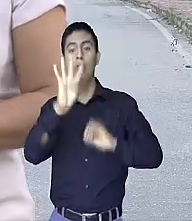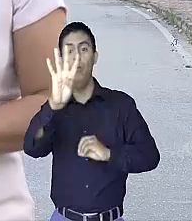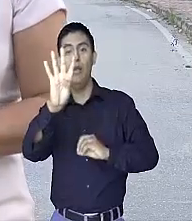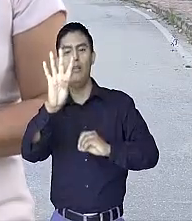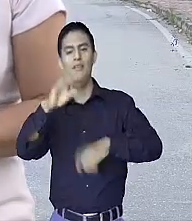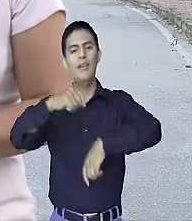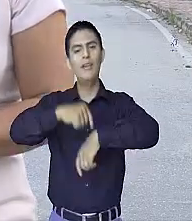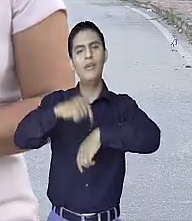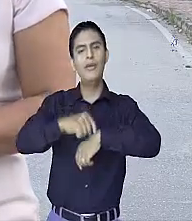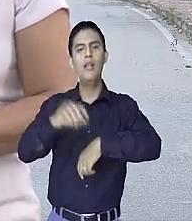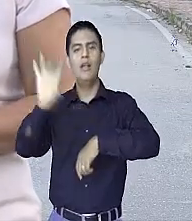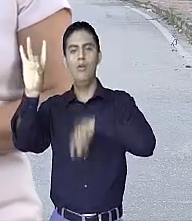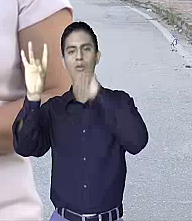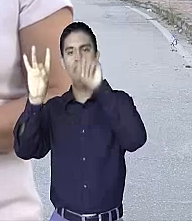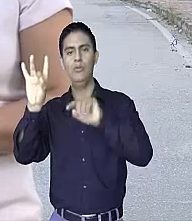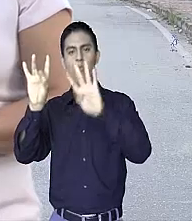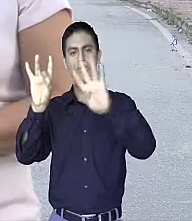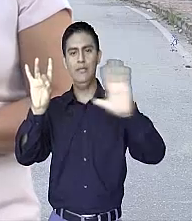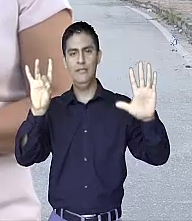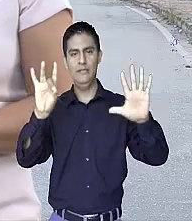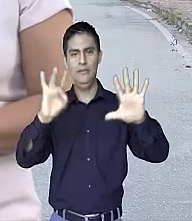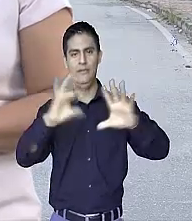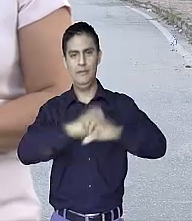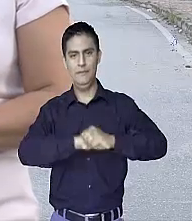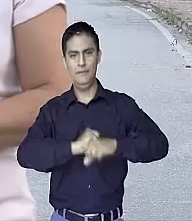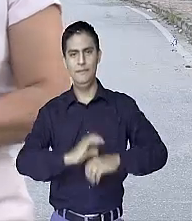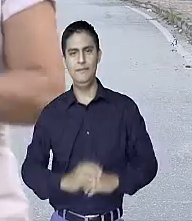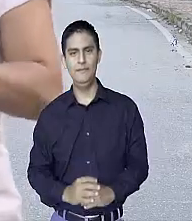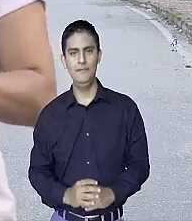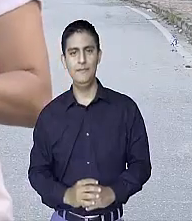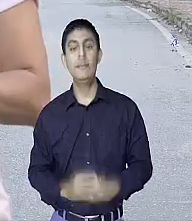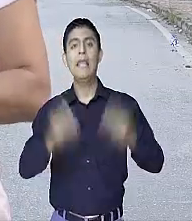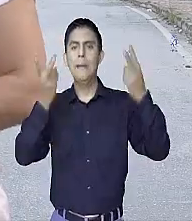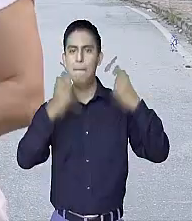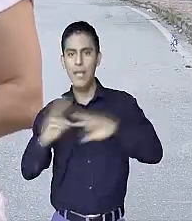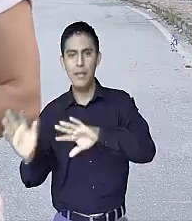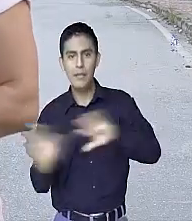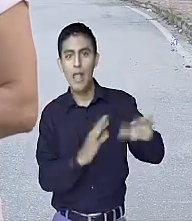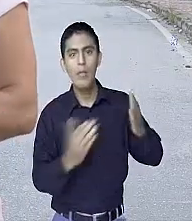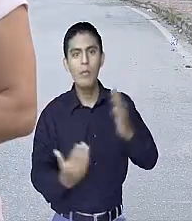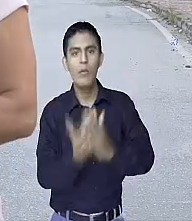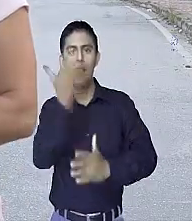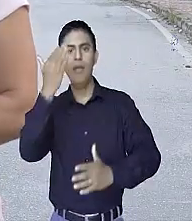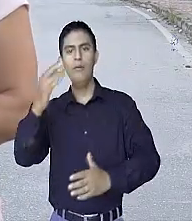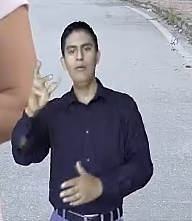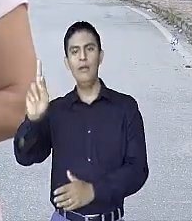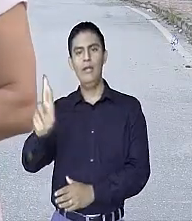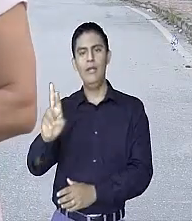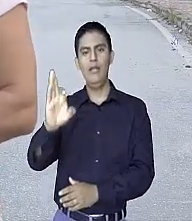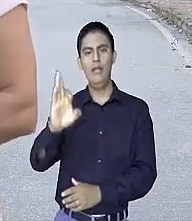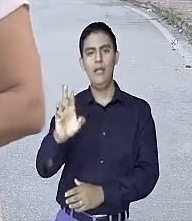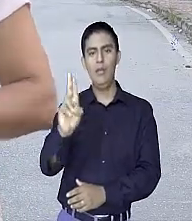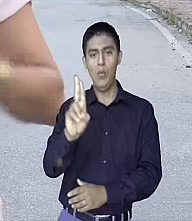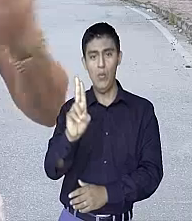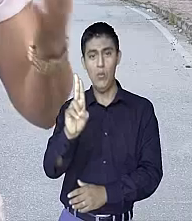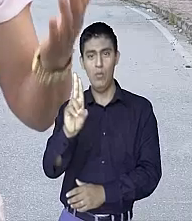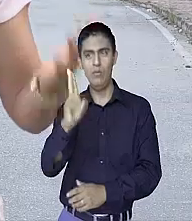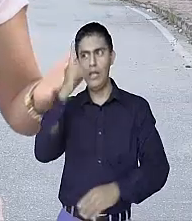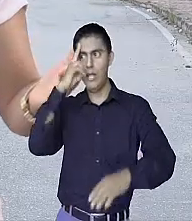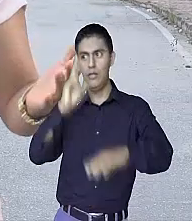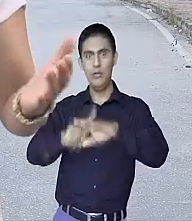de 20 horas con 45 minutos. Y también en RTU a nivel nacional